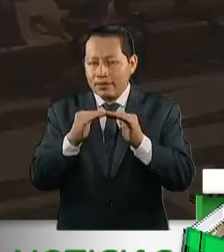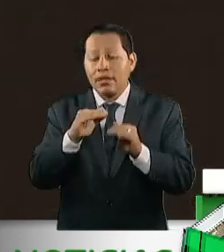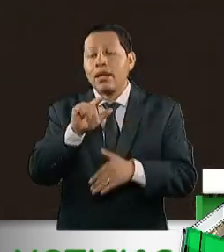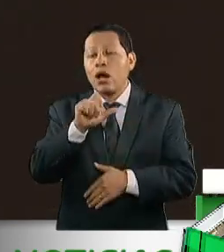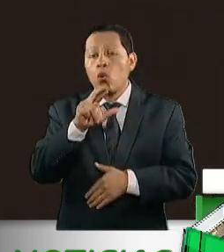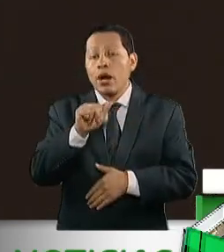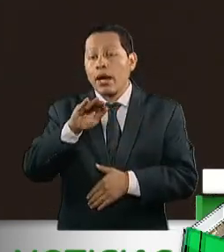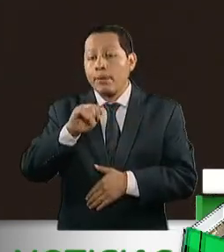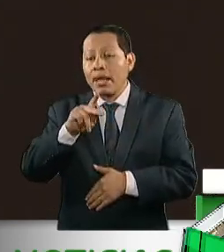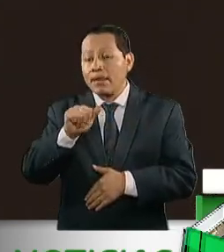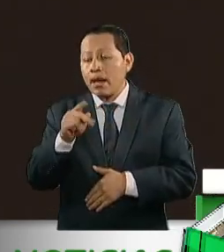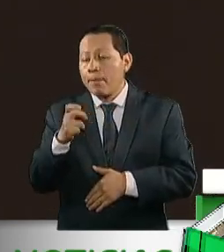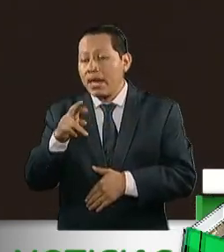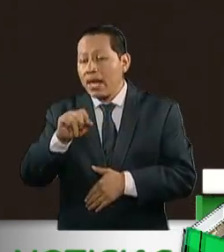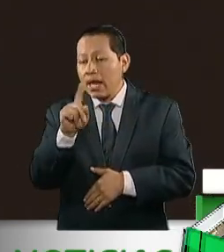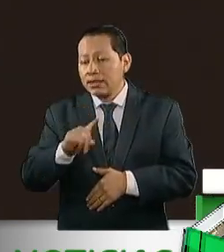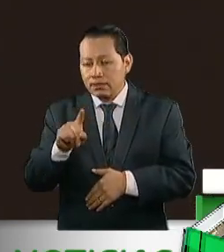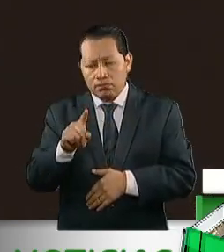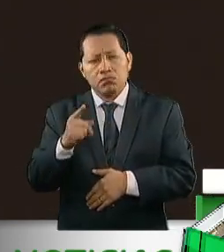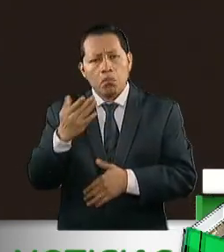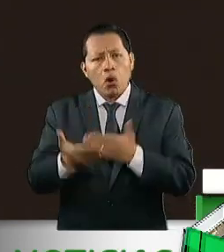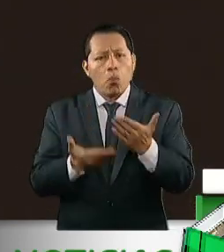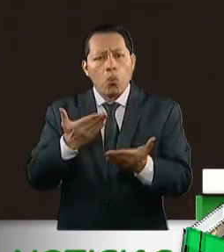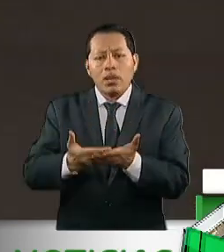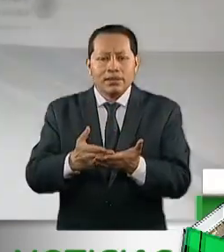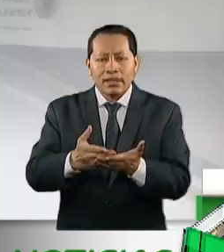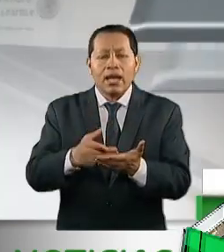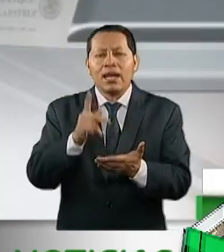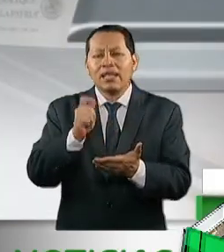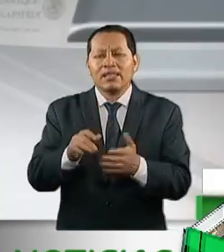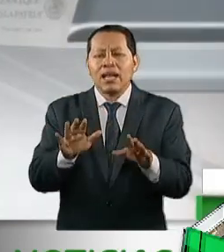Pérez, propuso cambios a la ley del Infonavit.